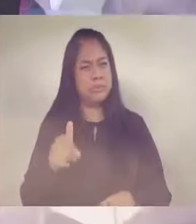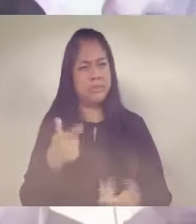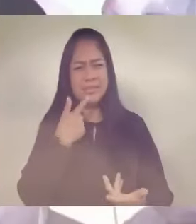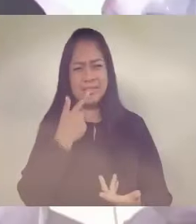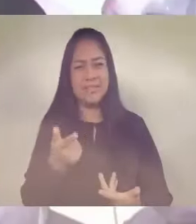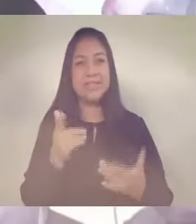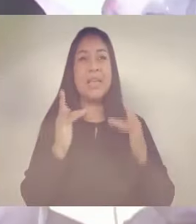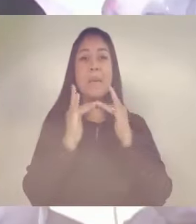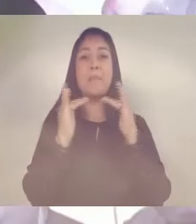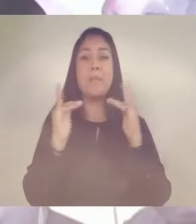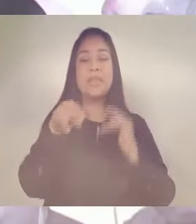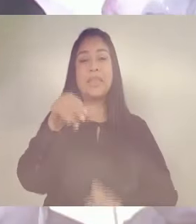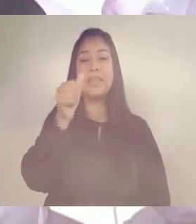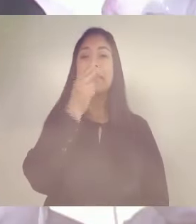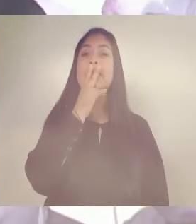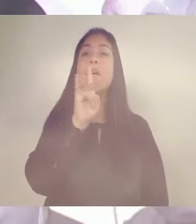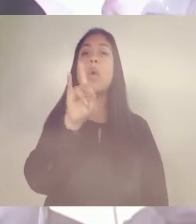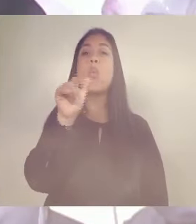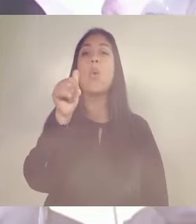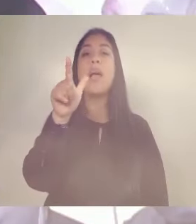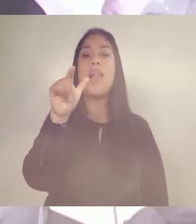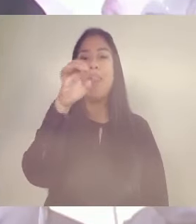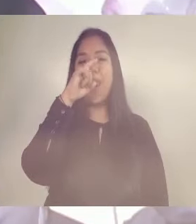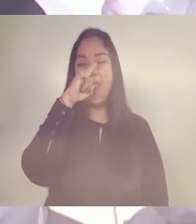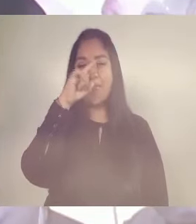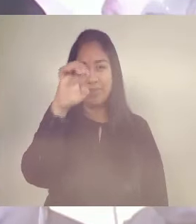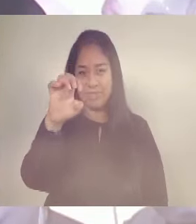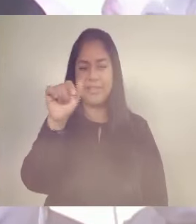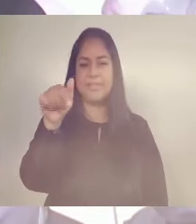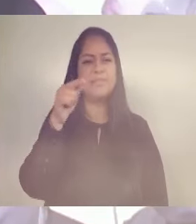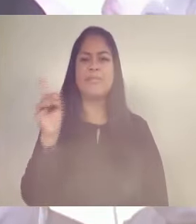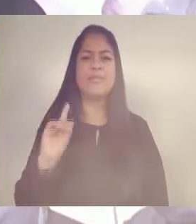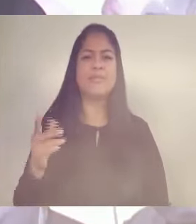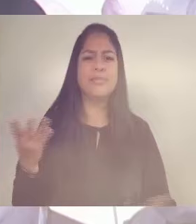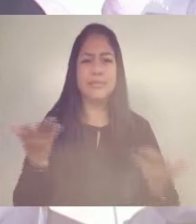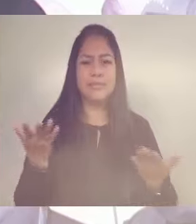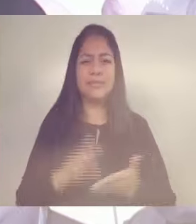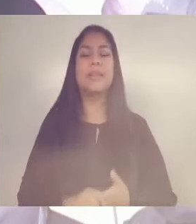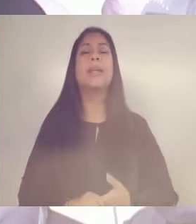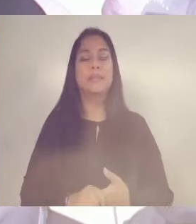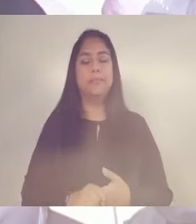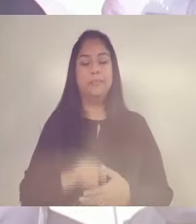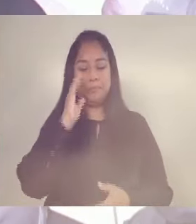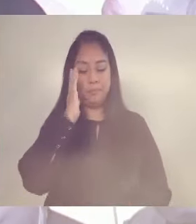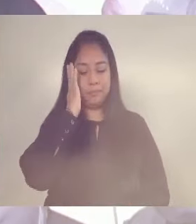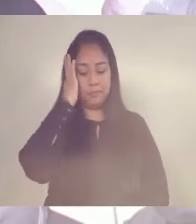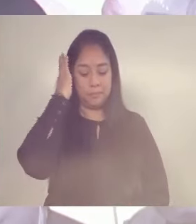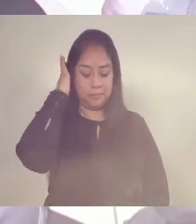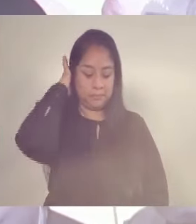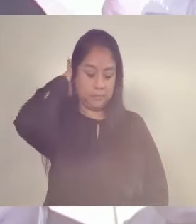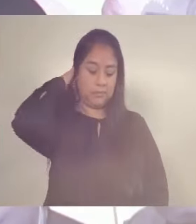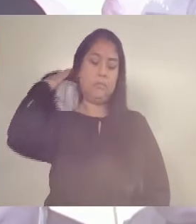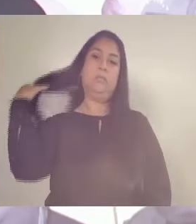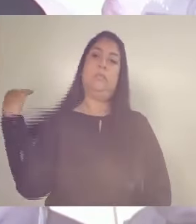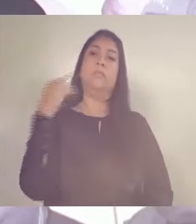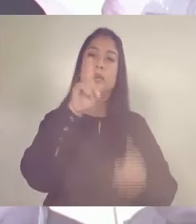de Nahualate. ¿Dónde estamos en el caso del puente de Nahualate? Una rápida revisión, no